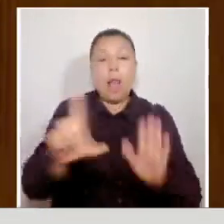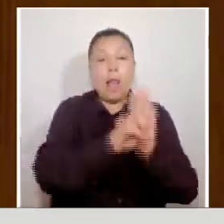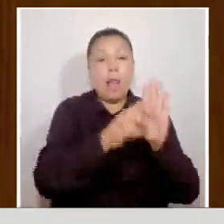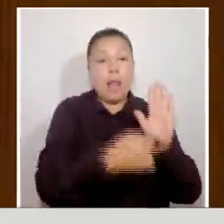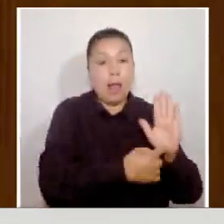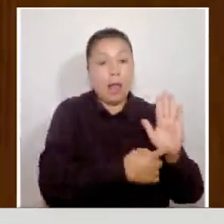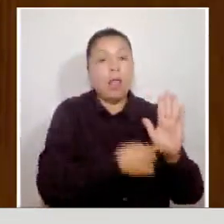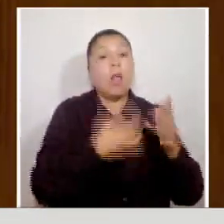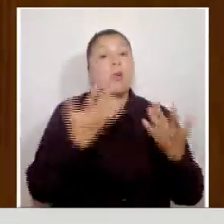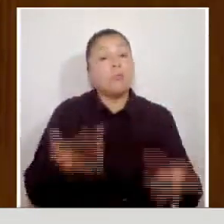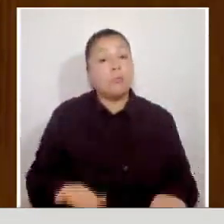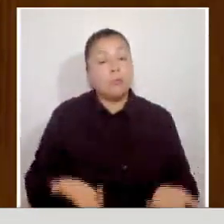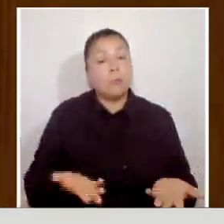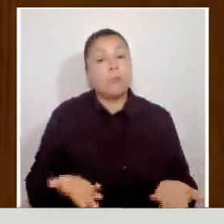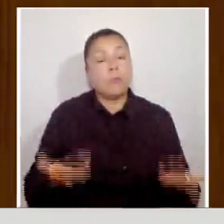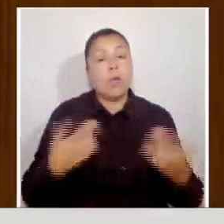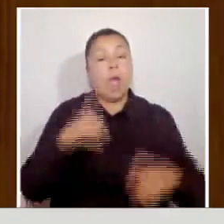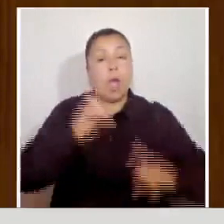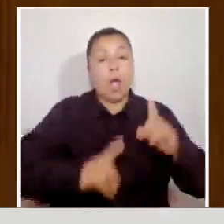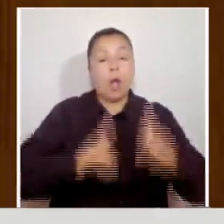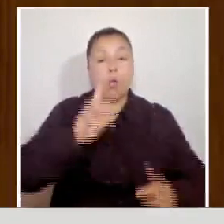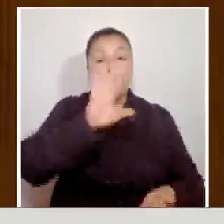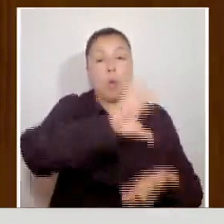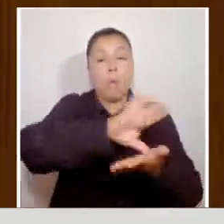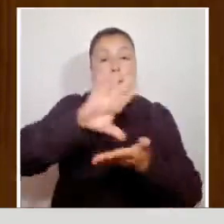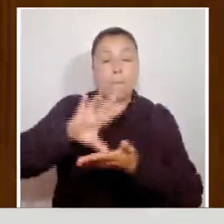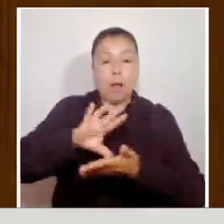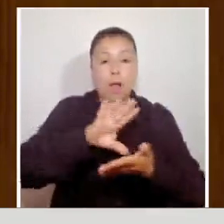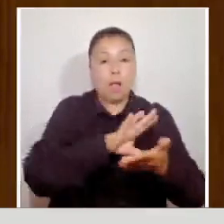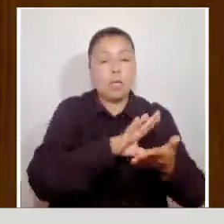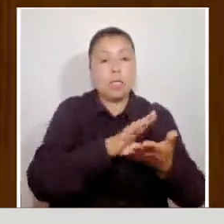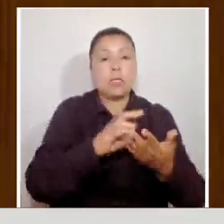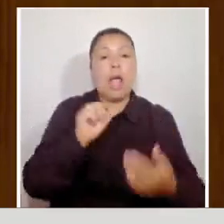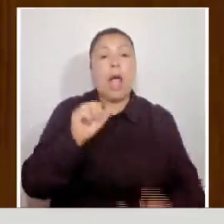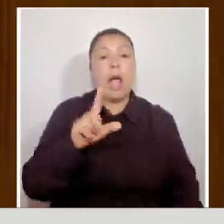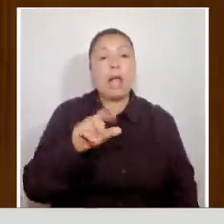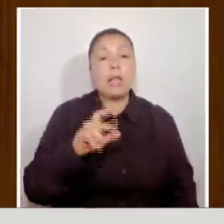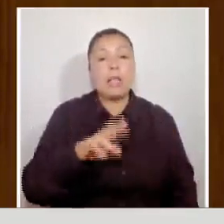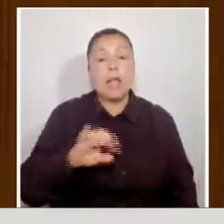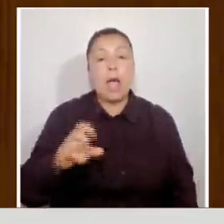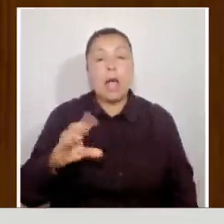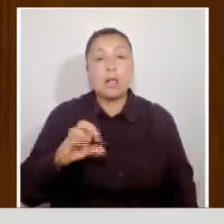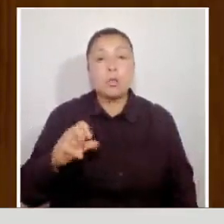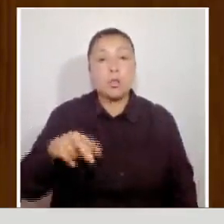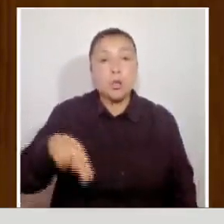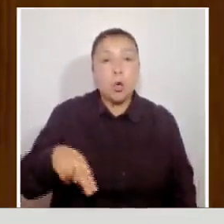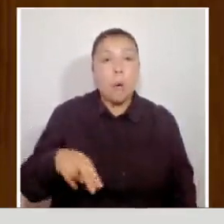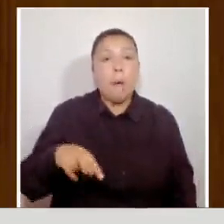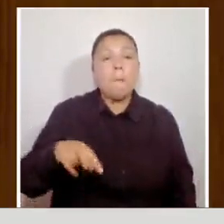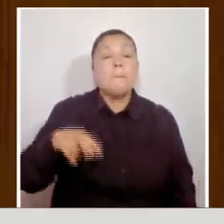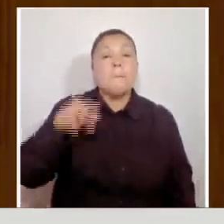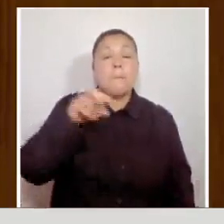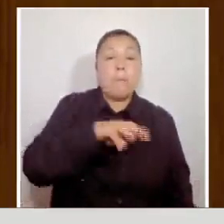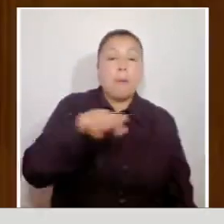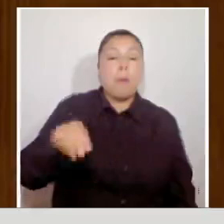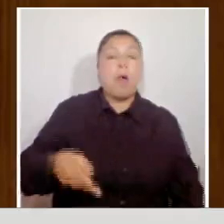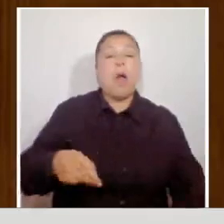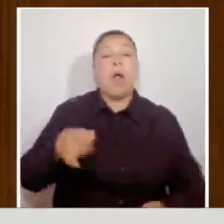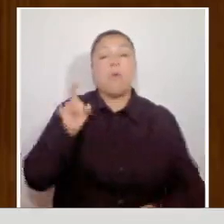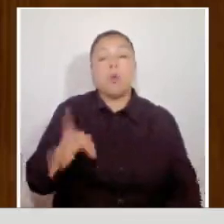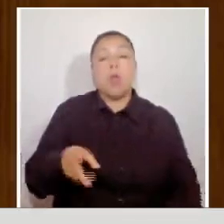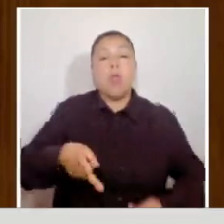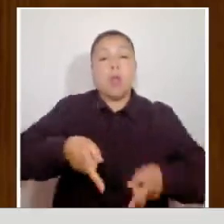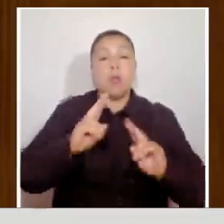efecto en algunos países la alienación parental es considerada como una vulneración de los derechos de los